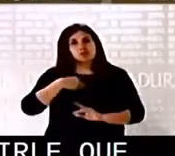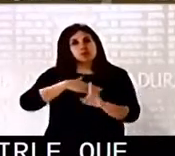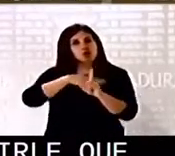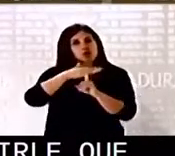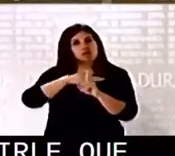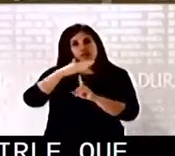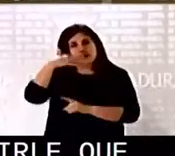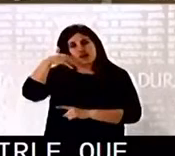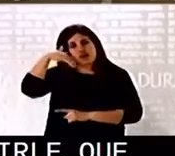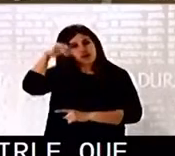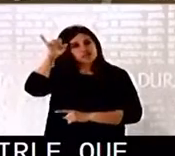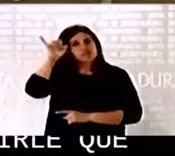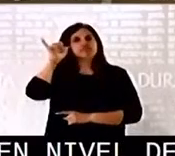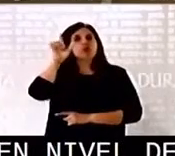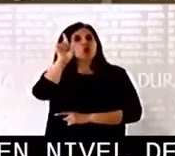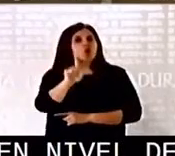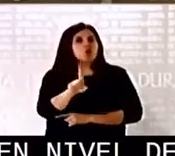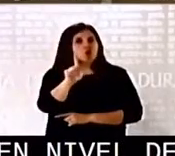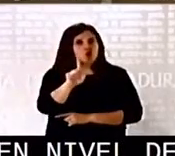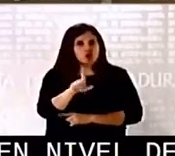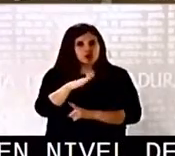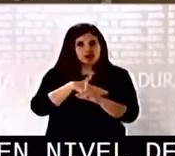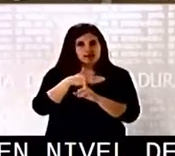Seguimos en nivel de alerta 1.